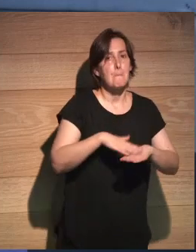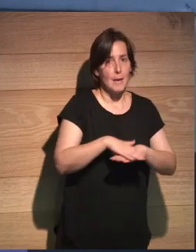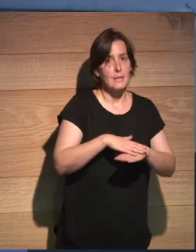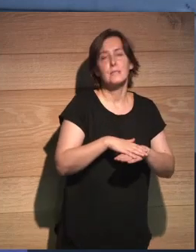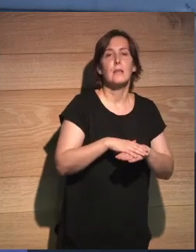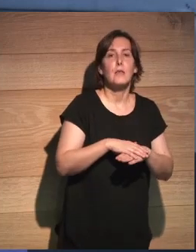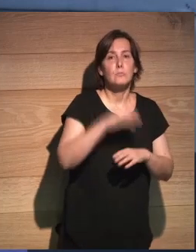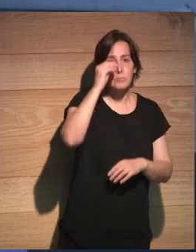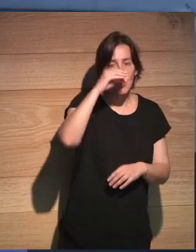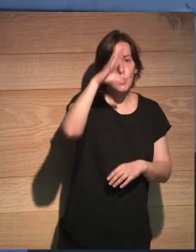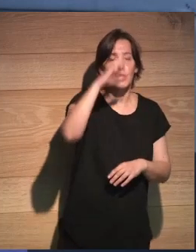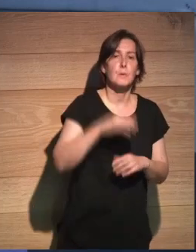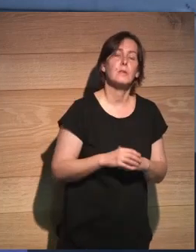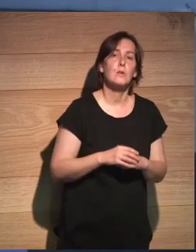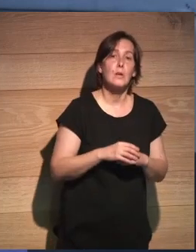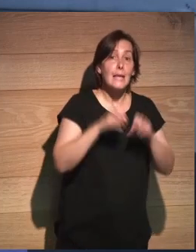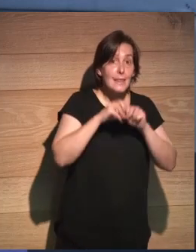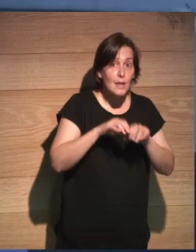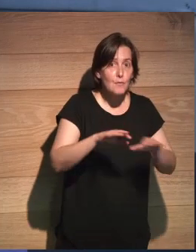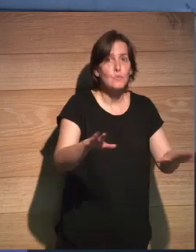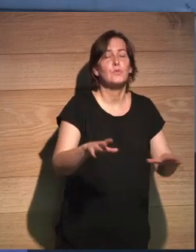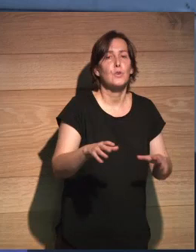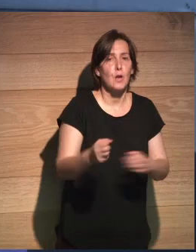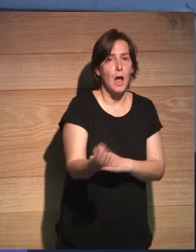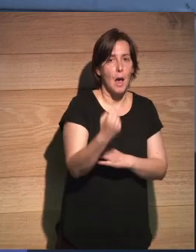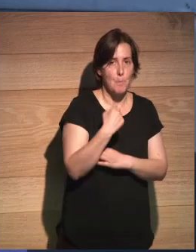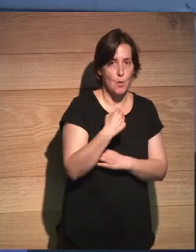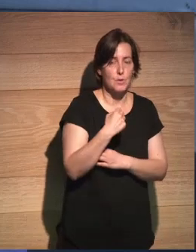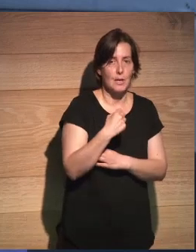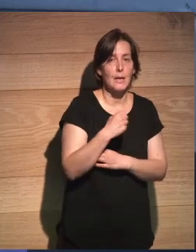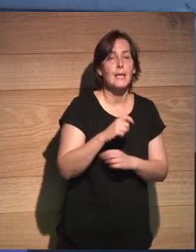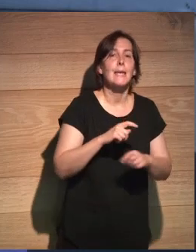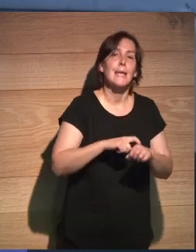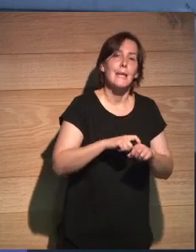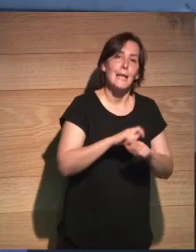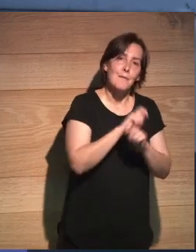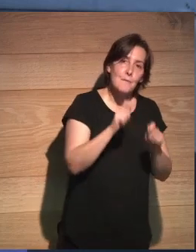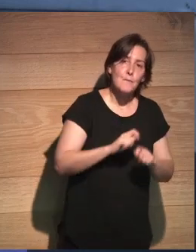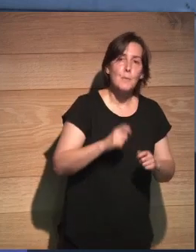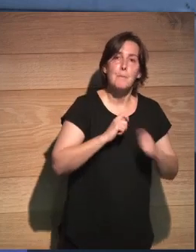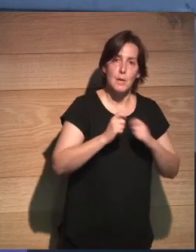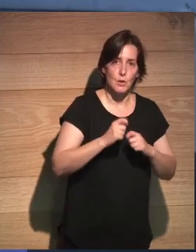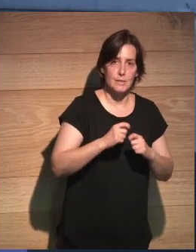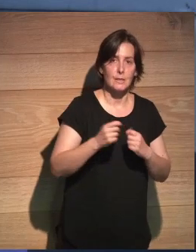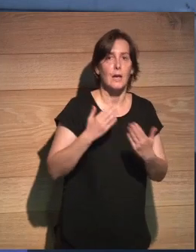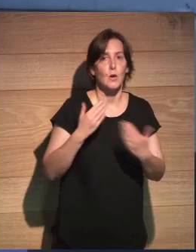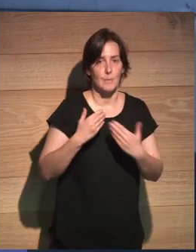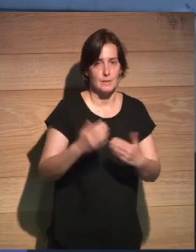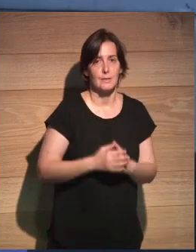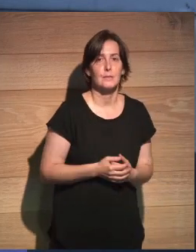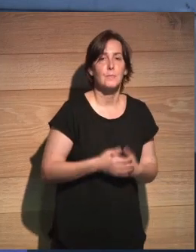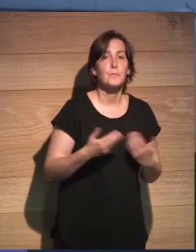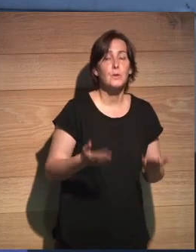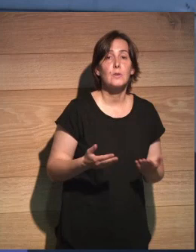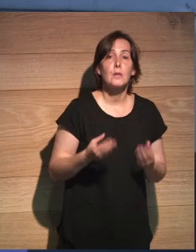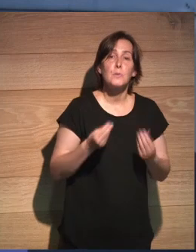esa difusión, como decía antes, preciosa y precisa de ese estilo periodístico que hace The Conversation. Así que